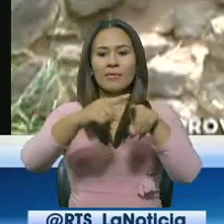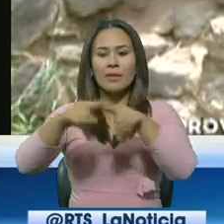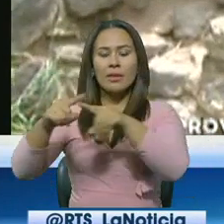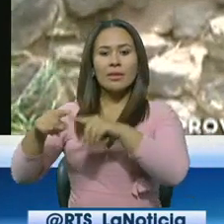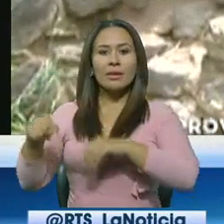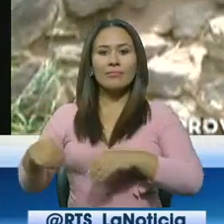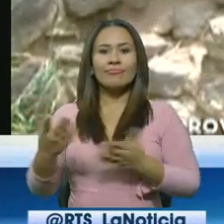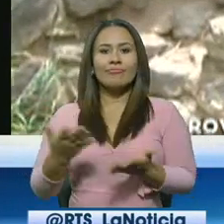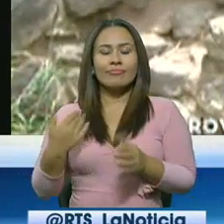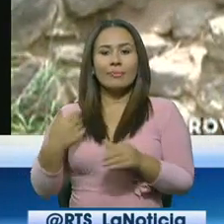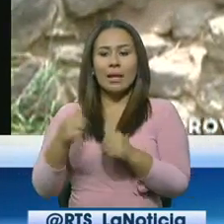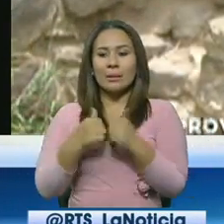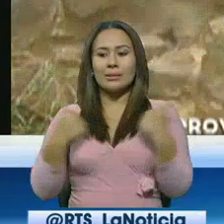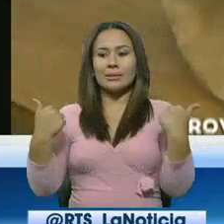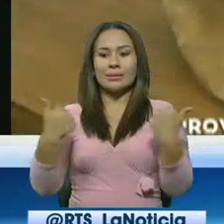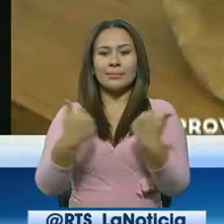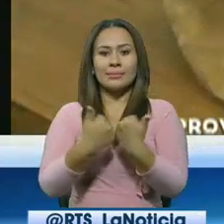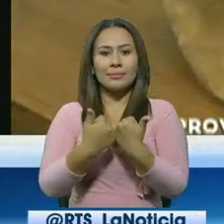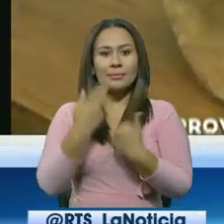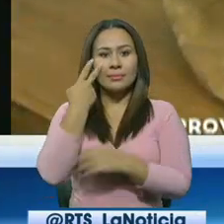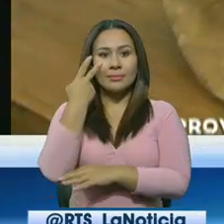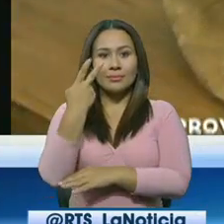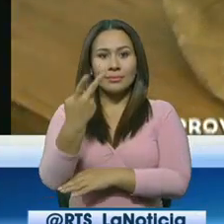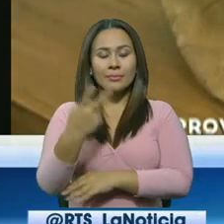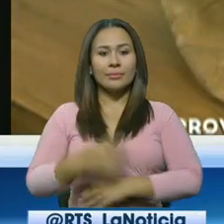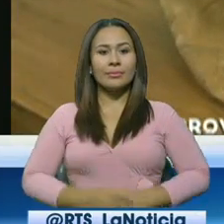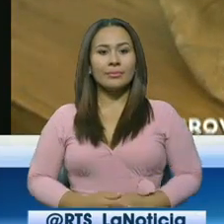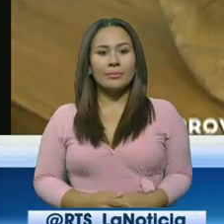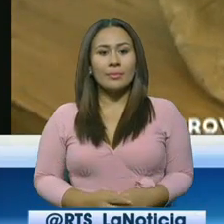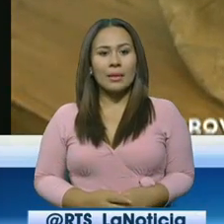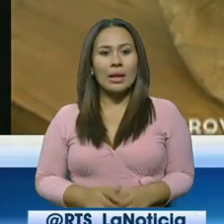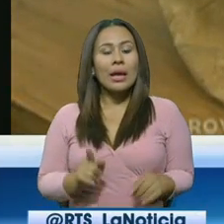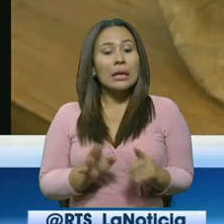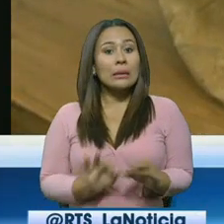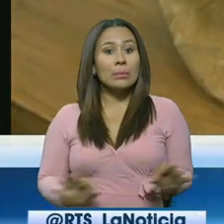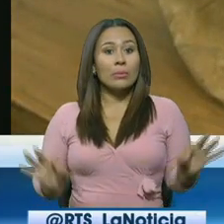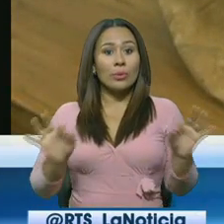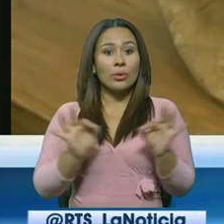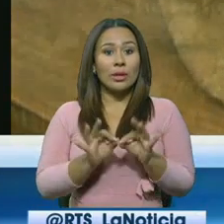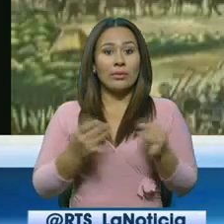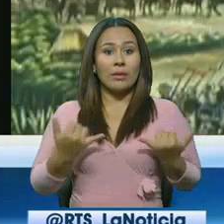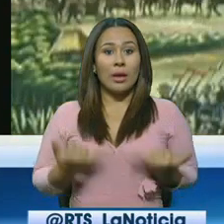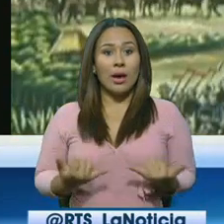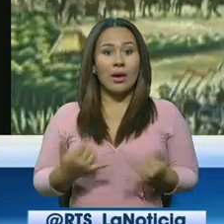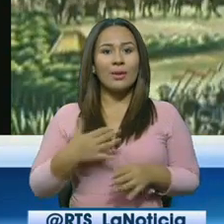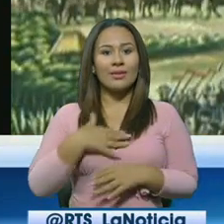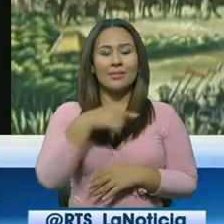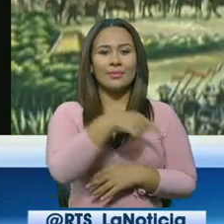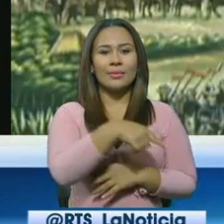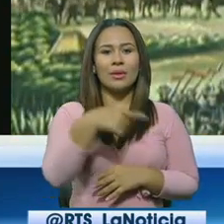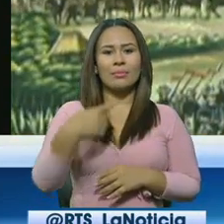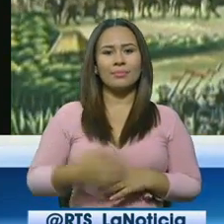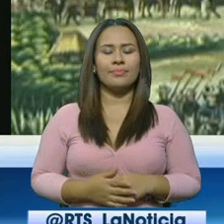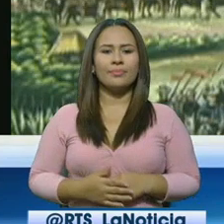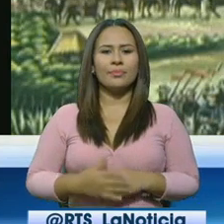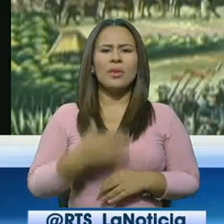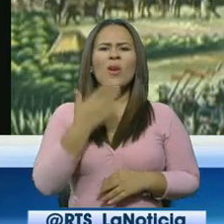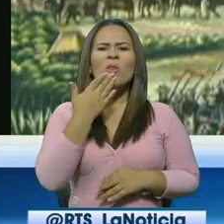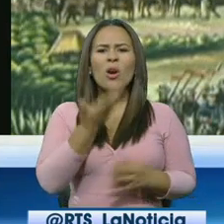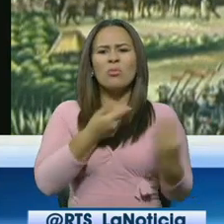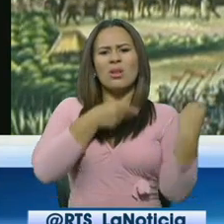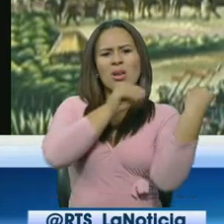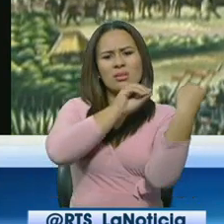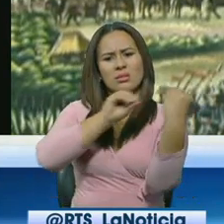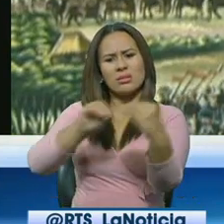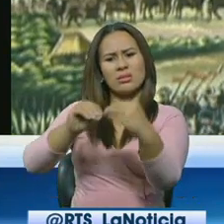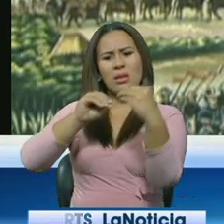a su alrededor. Ahí encontraron, sin duda, elementos que forman parte de lo que ahora es Guano. ¿Cómo se ha ido inculcando